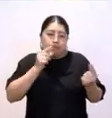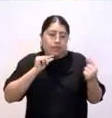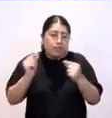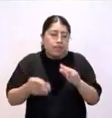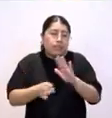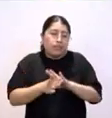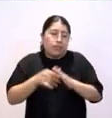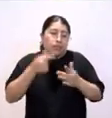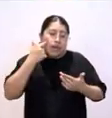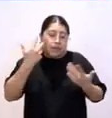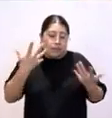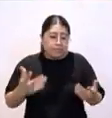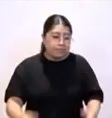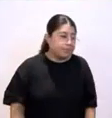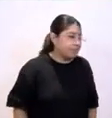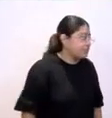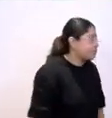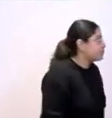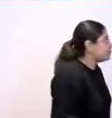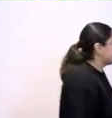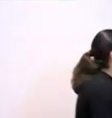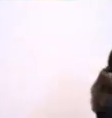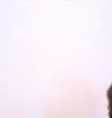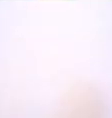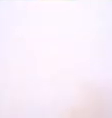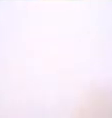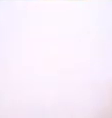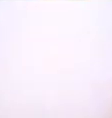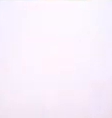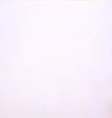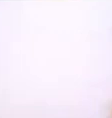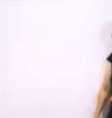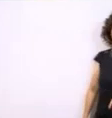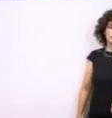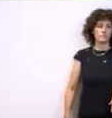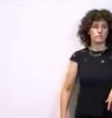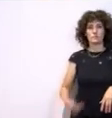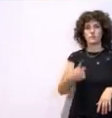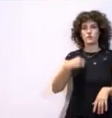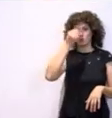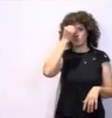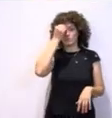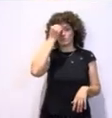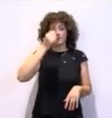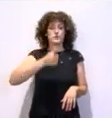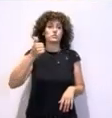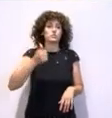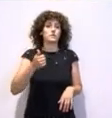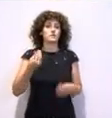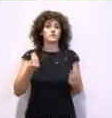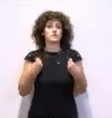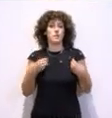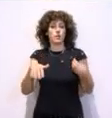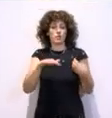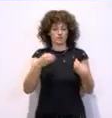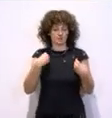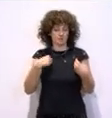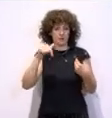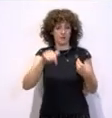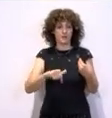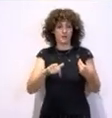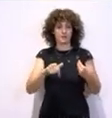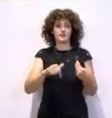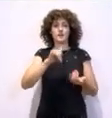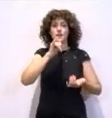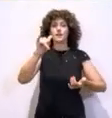si uno es de donde nace o de donde pace. Yo pienso más que uno es de donde pace y pació aquí